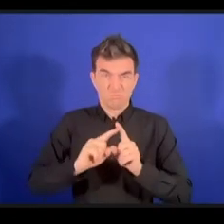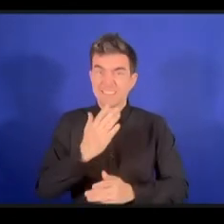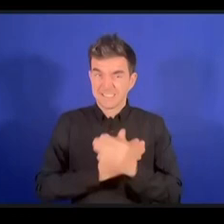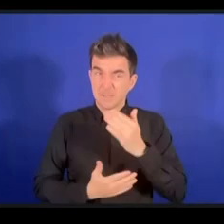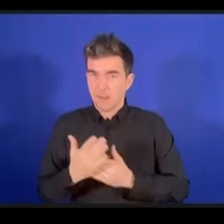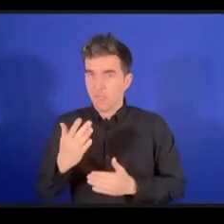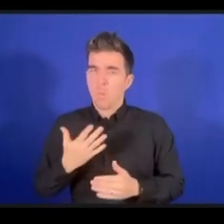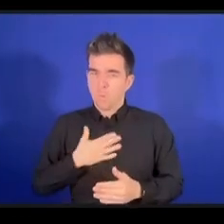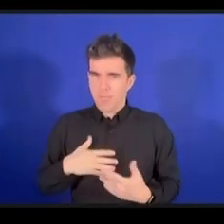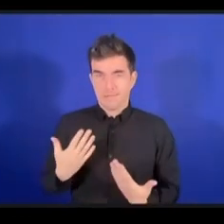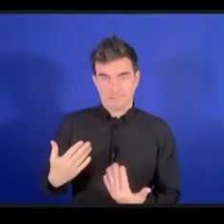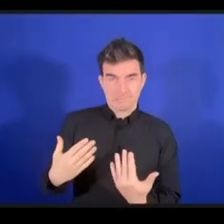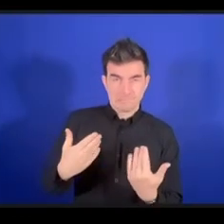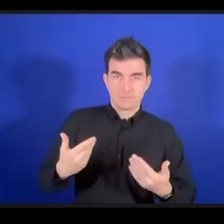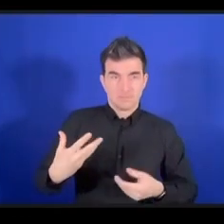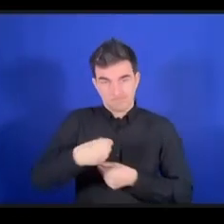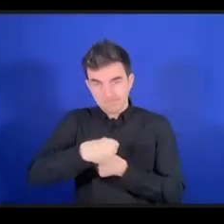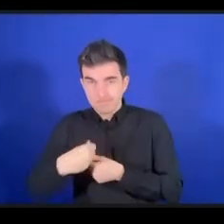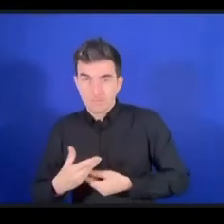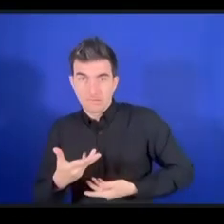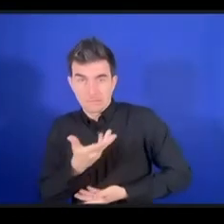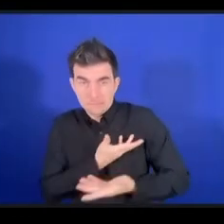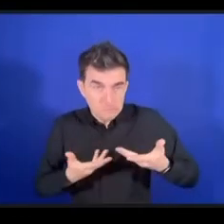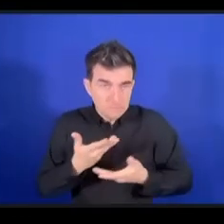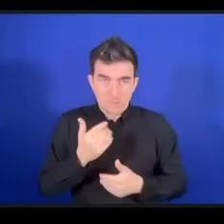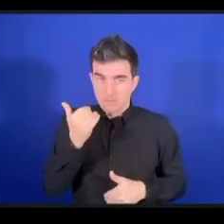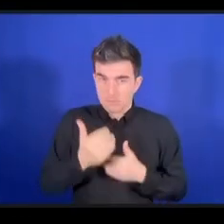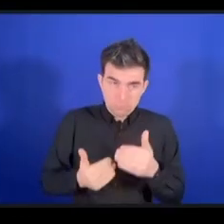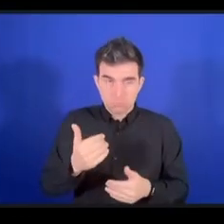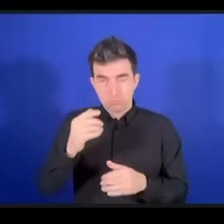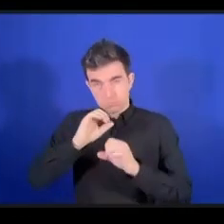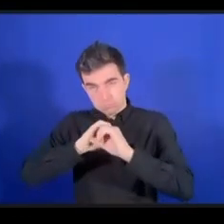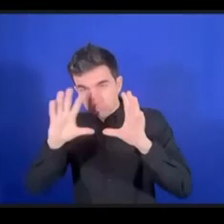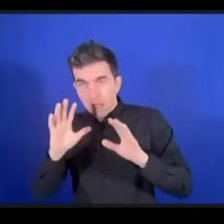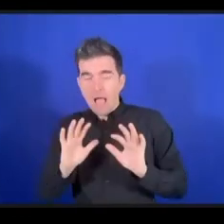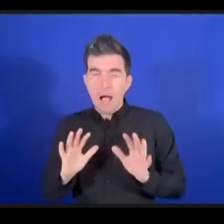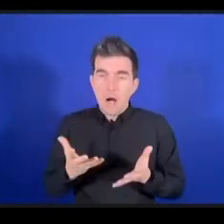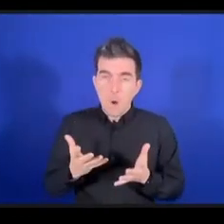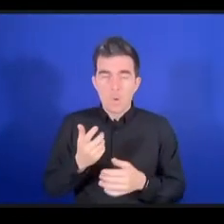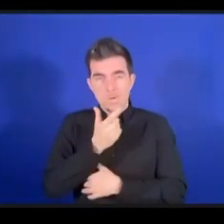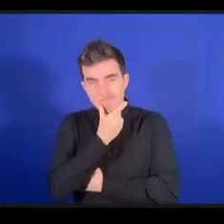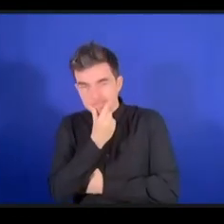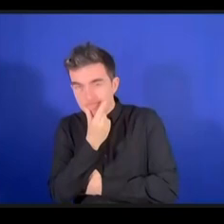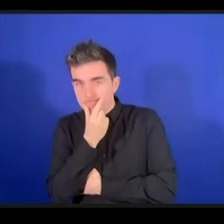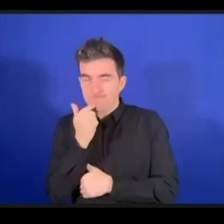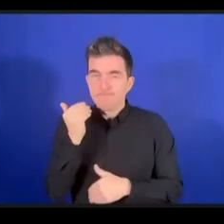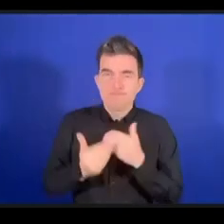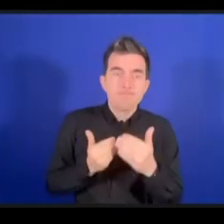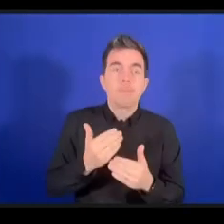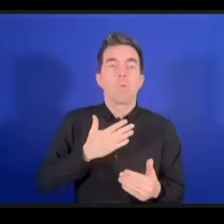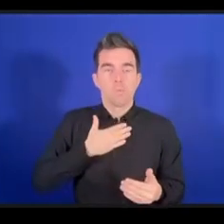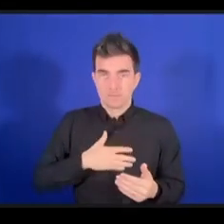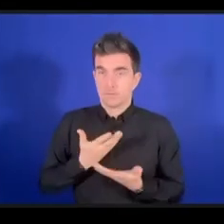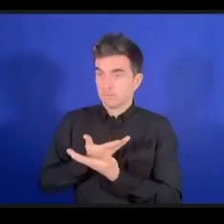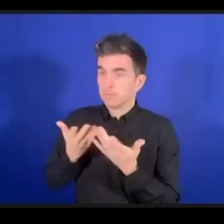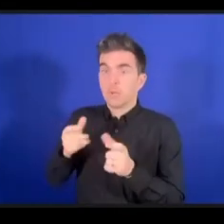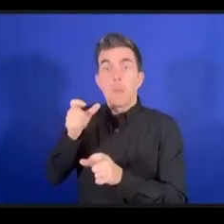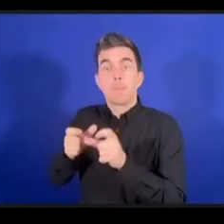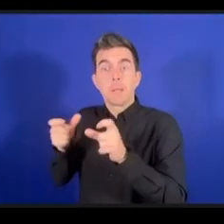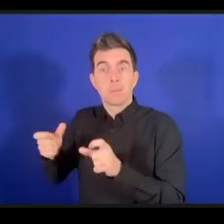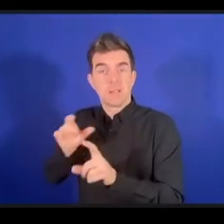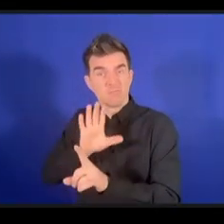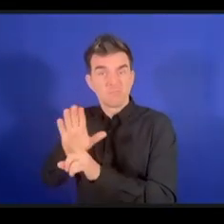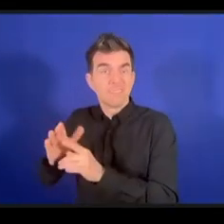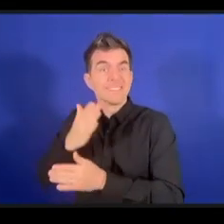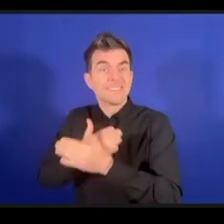debates a través de la participación de las personas reales que padecen alguna discapacidad